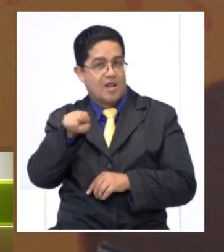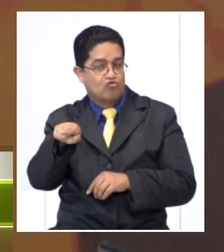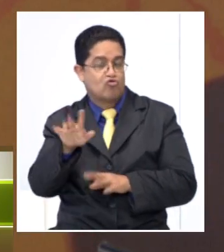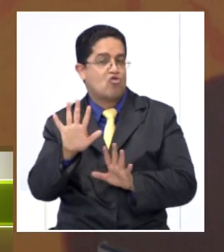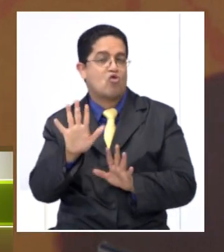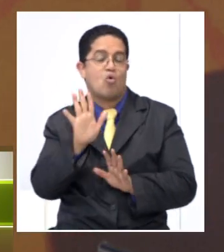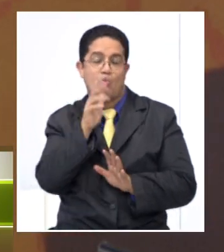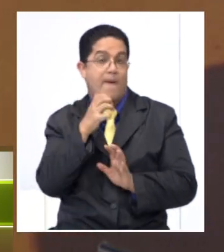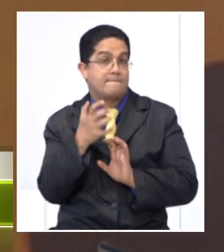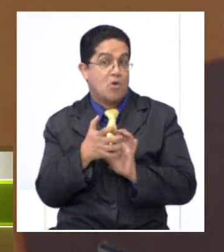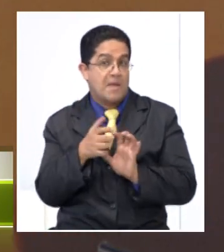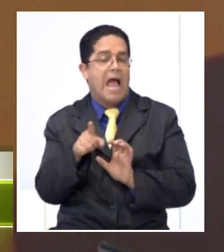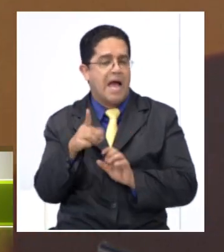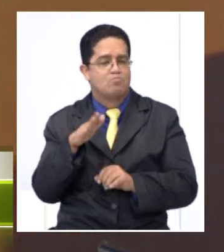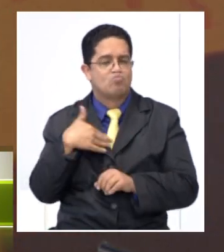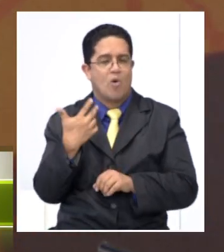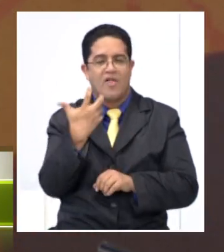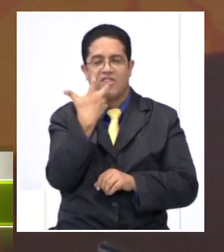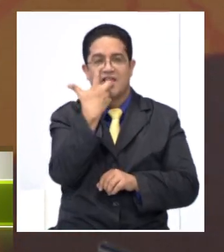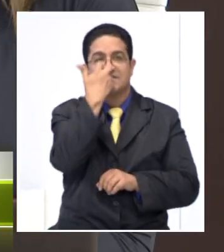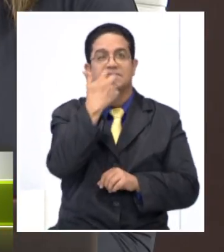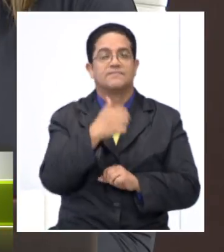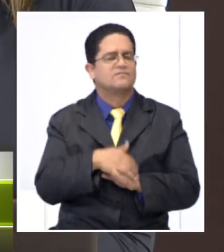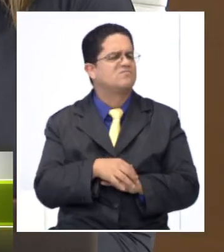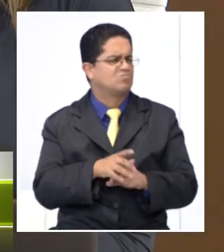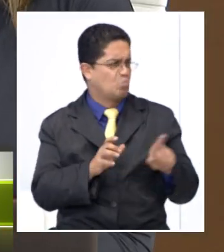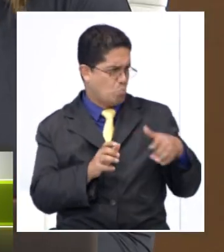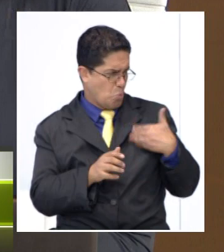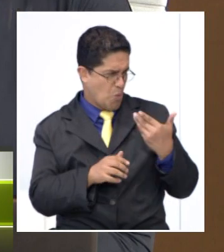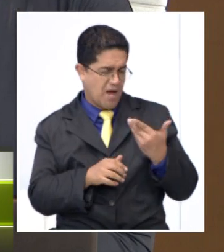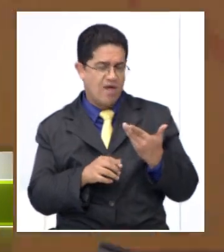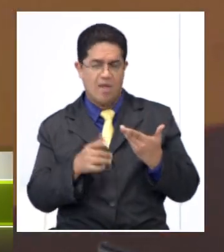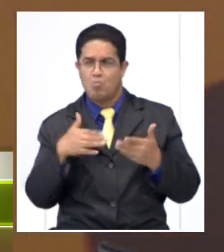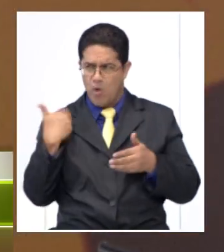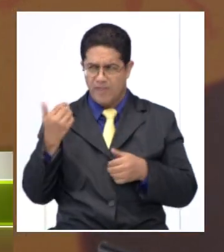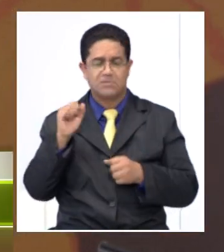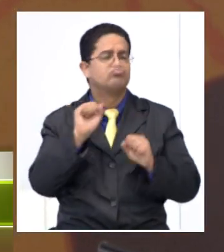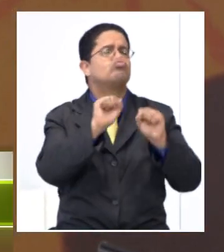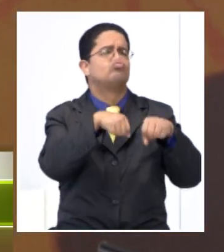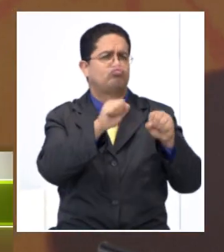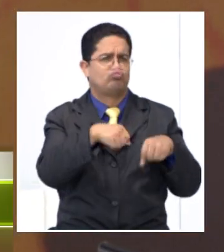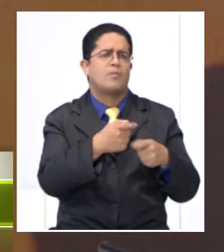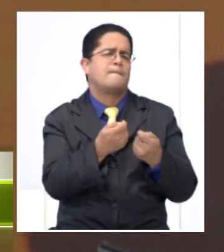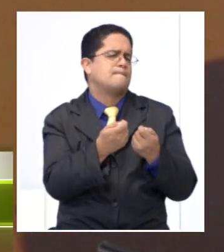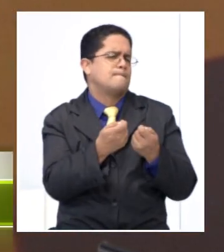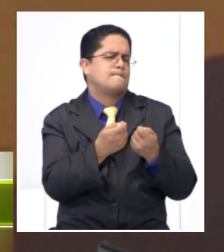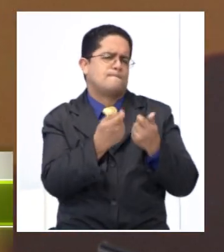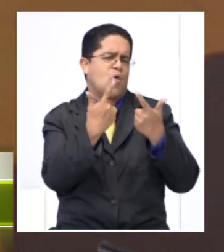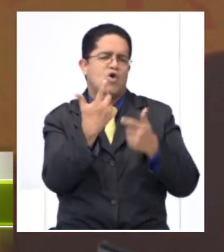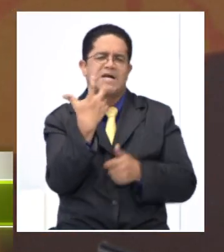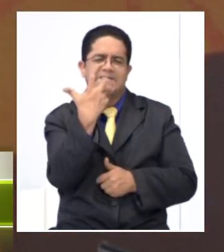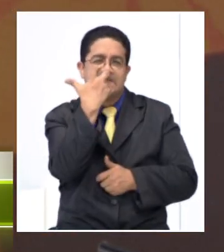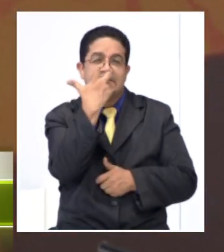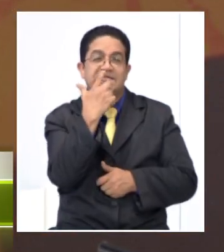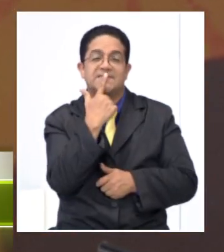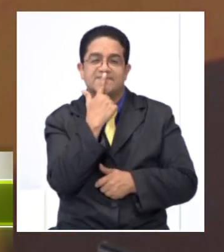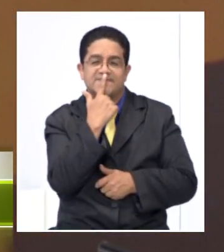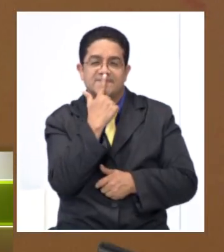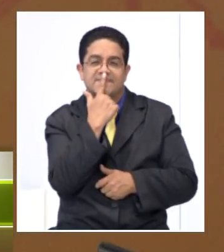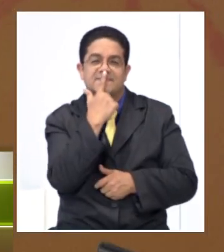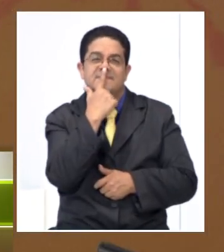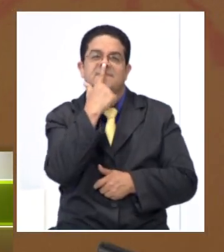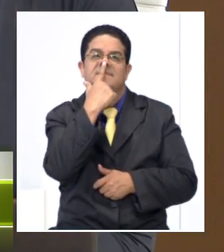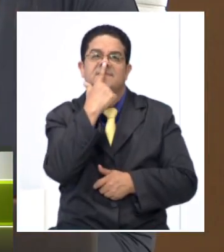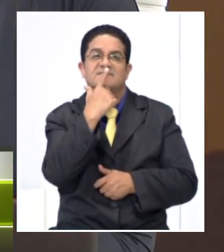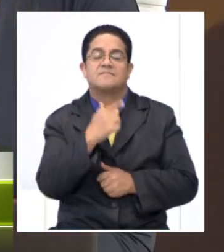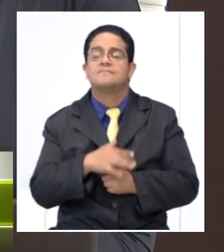tenga rinoplastia previa. También ¿Se puede hacer con la toxina? Sí, se puede hacer con Botox, unas poquitas unidades a nivel de la nariz y elevamos la punta